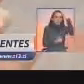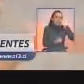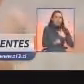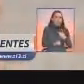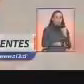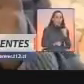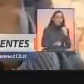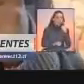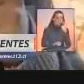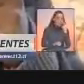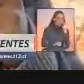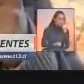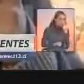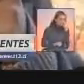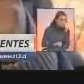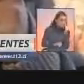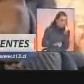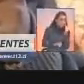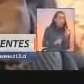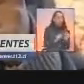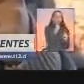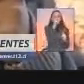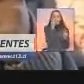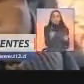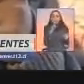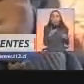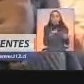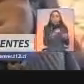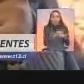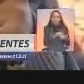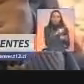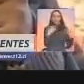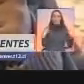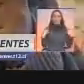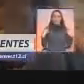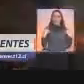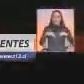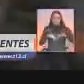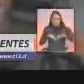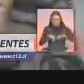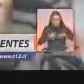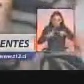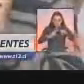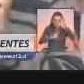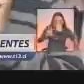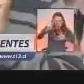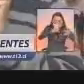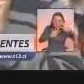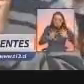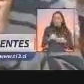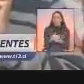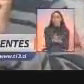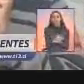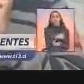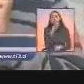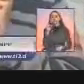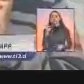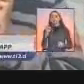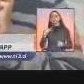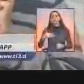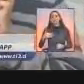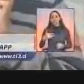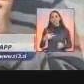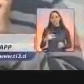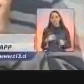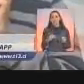con discapacidad visual. Fue también el primer usuario. Hoy es encargado de desarrollo e interacción. Ha sido un cambio súper importante el